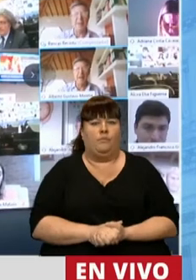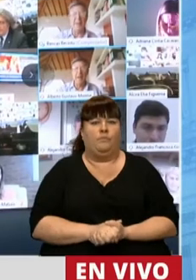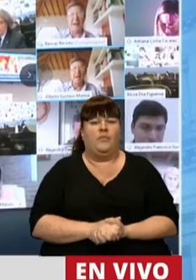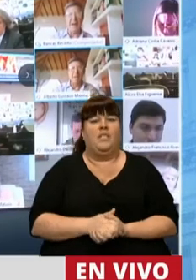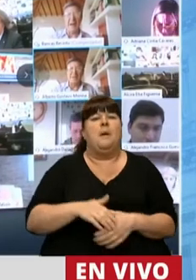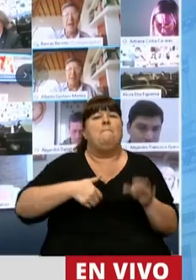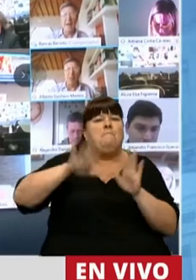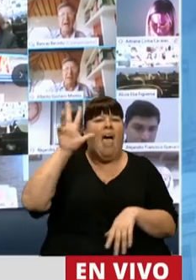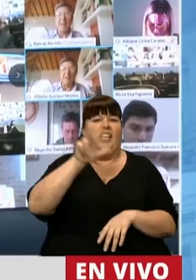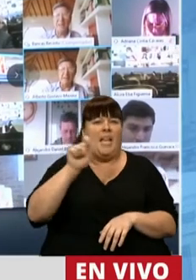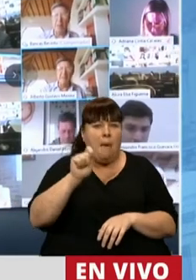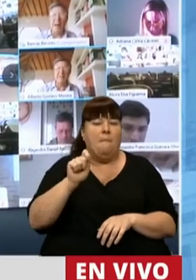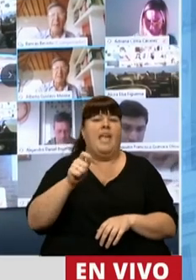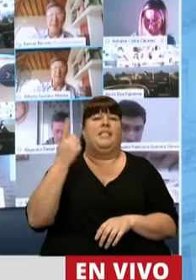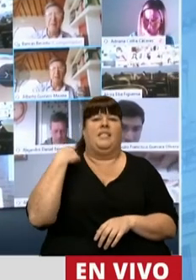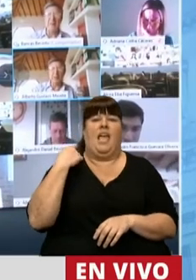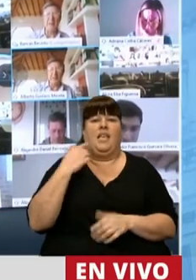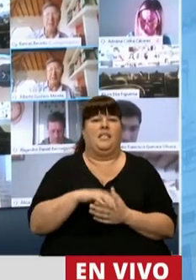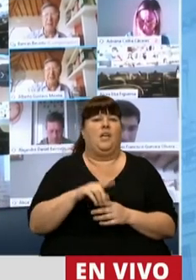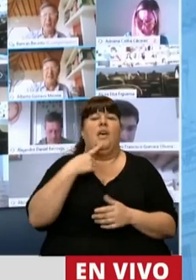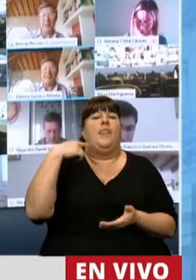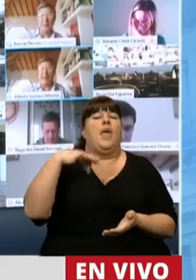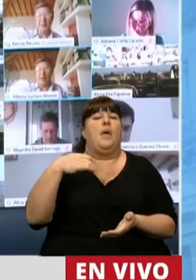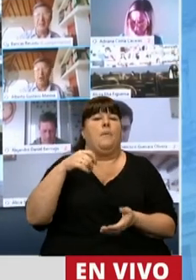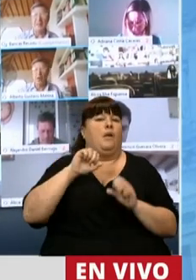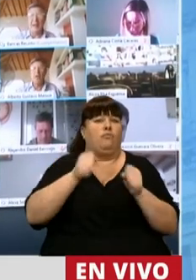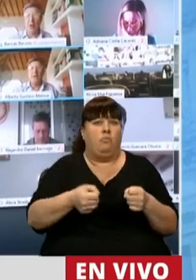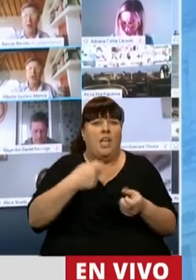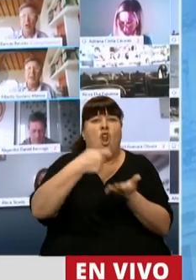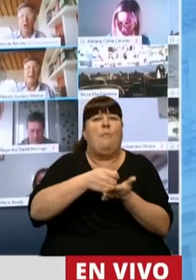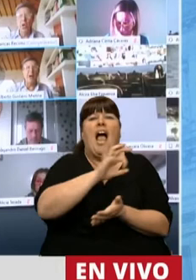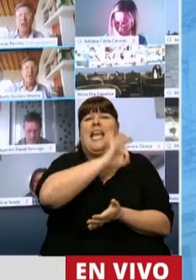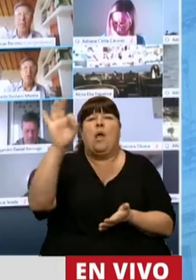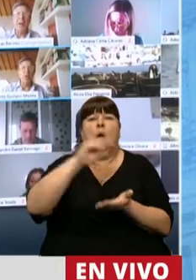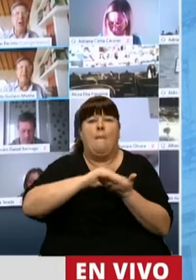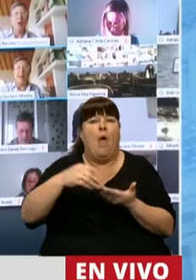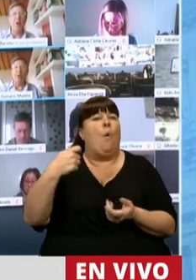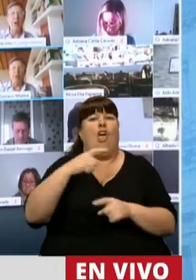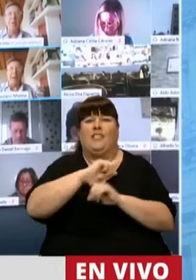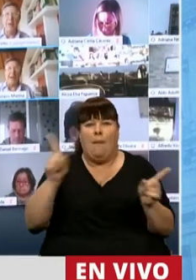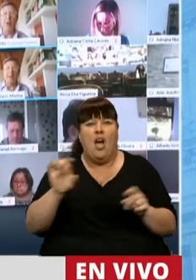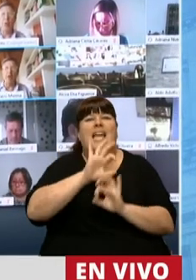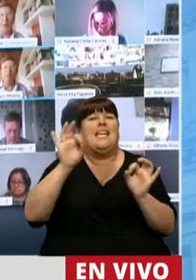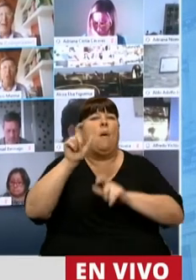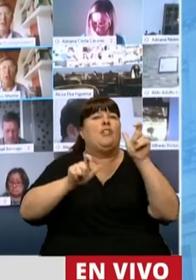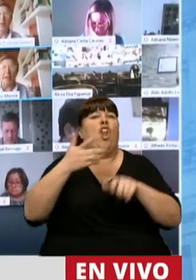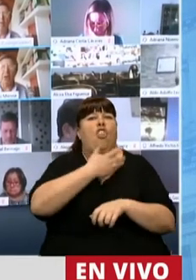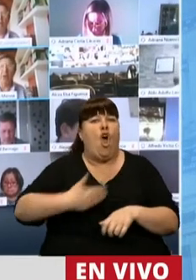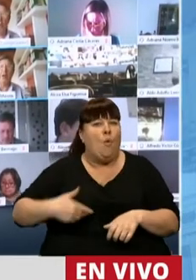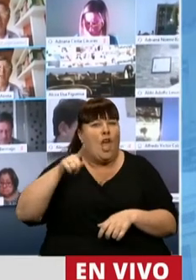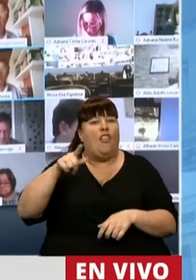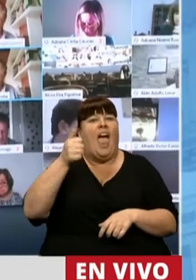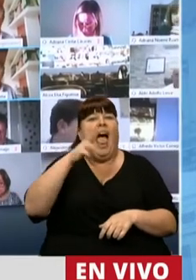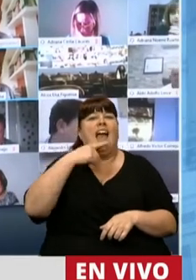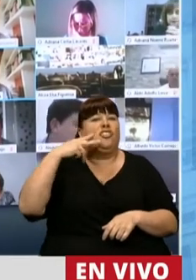Han pasado más de 3 meses desde que debió de ser cancelado y no se le pagó a ningún empleado y jubilado, y ningún funcionario del gobierno de